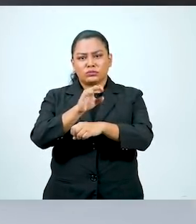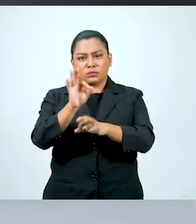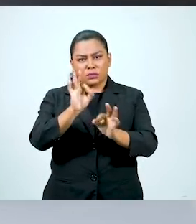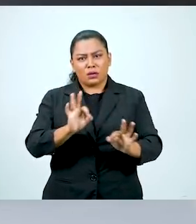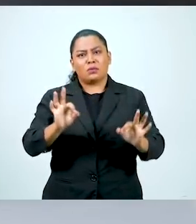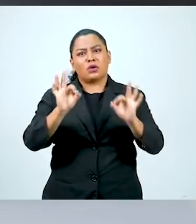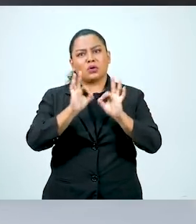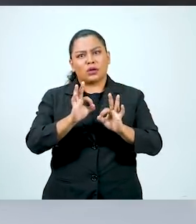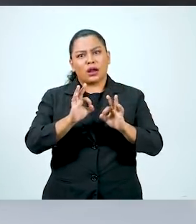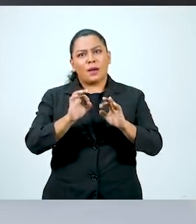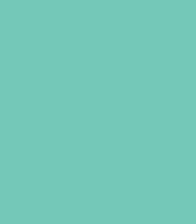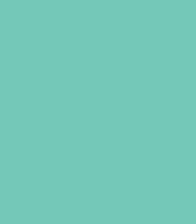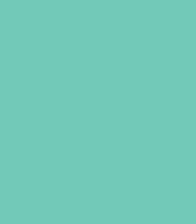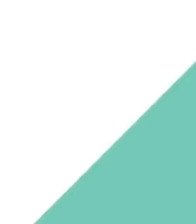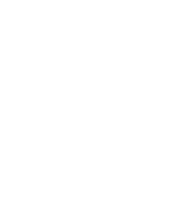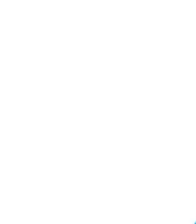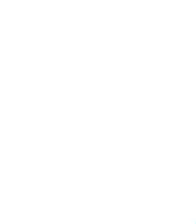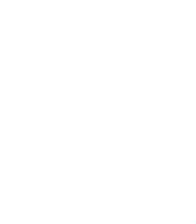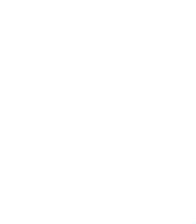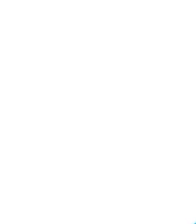los materiales Neslengua.